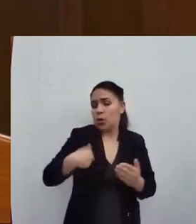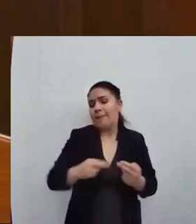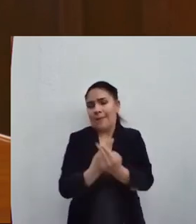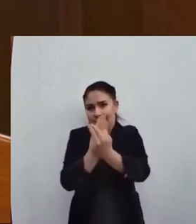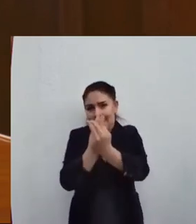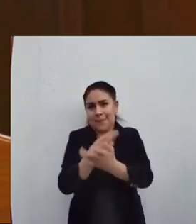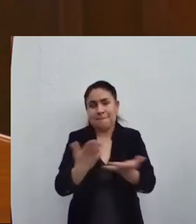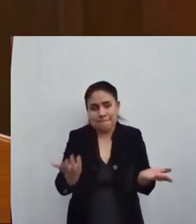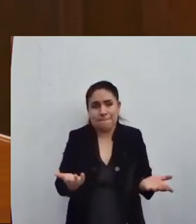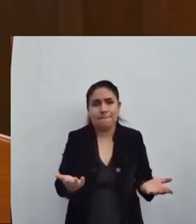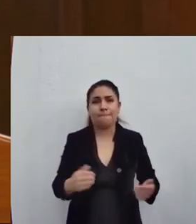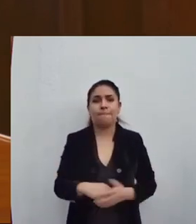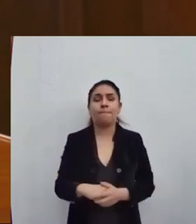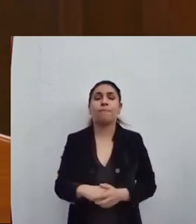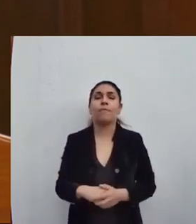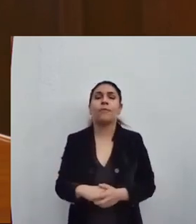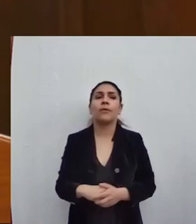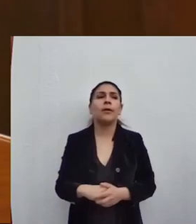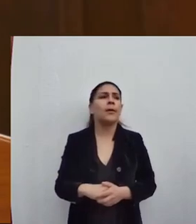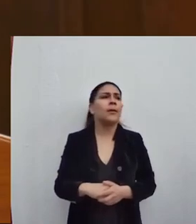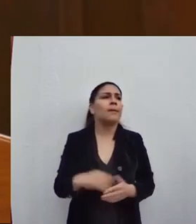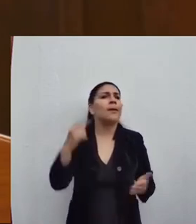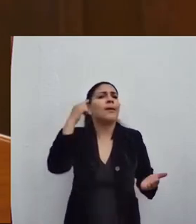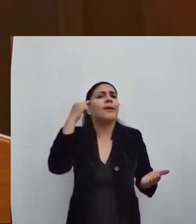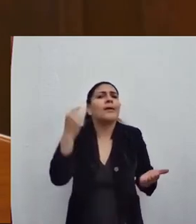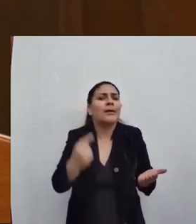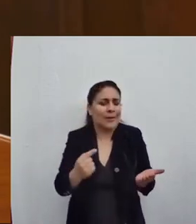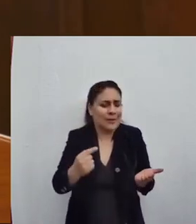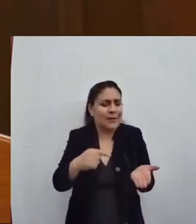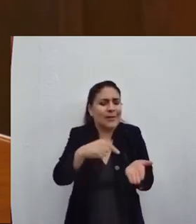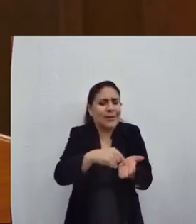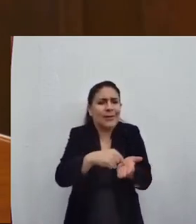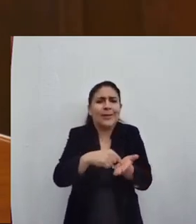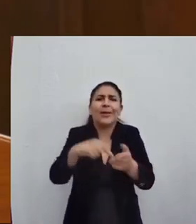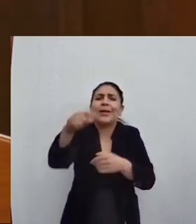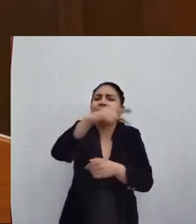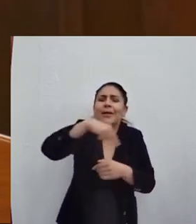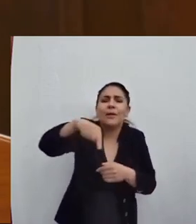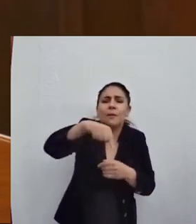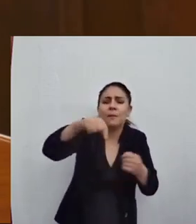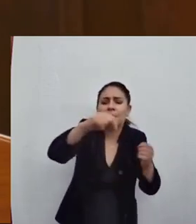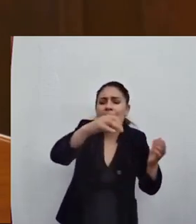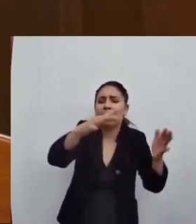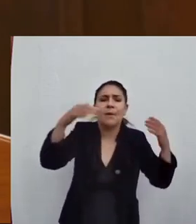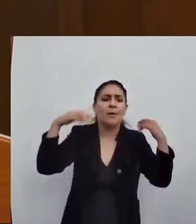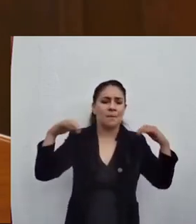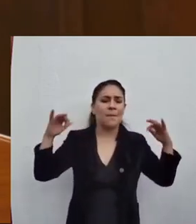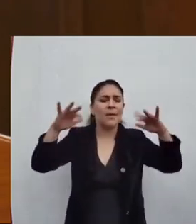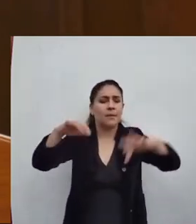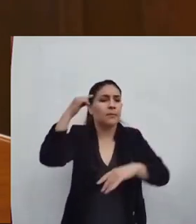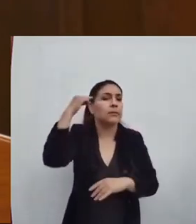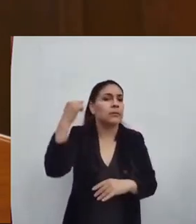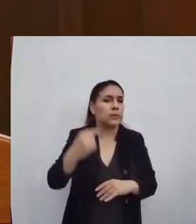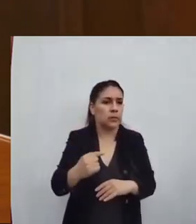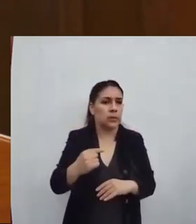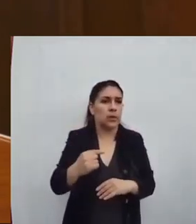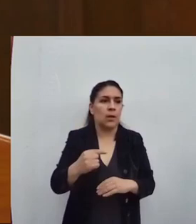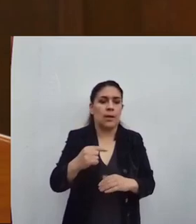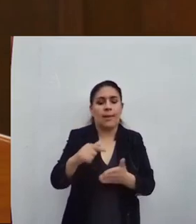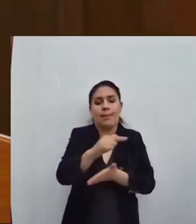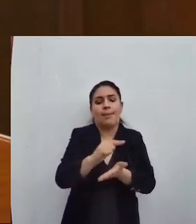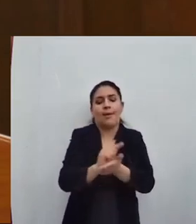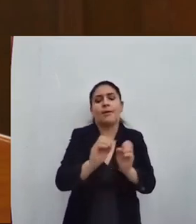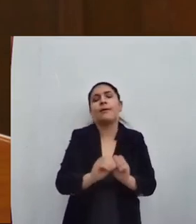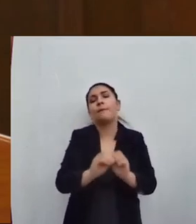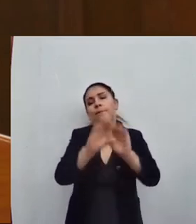empoderan, permiten la transparencia, la rendición de cuentas y sobre todo fortalecen a la sociedad civil, a